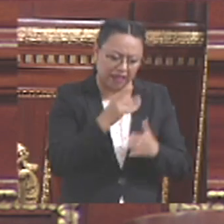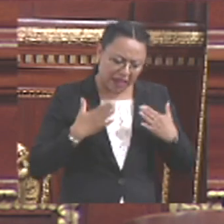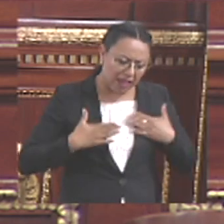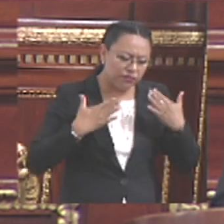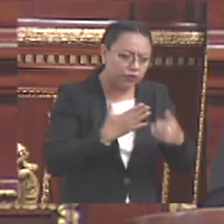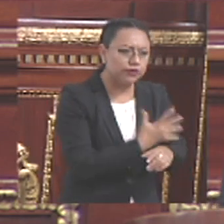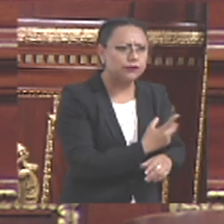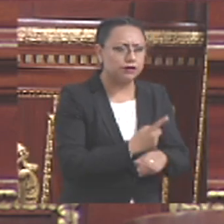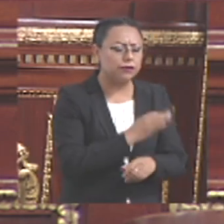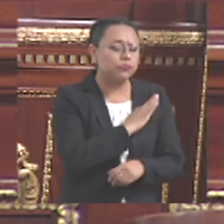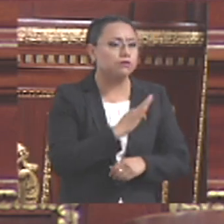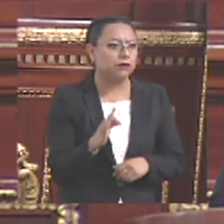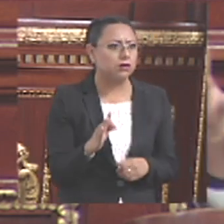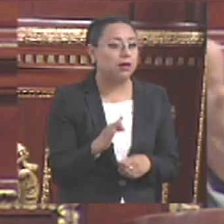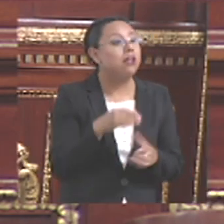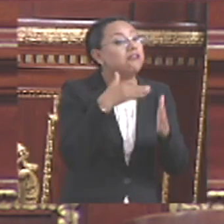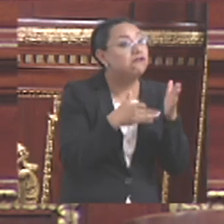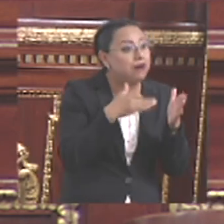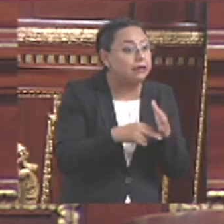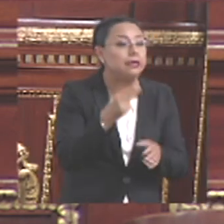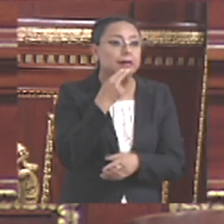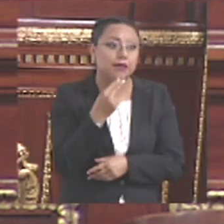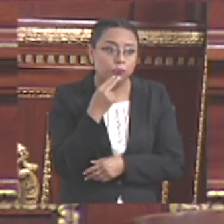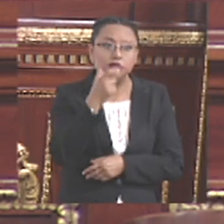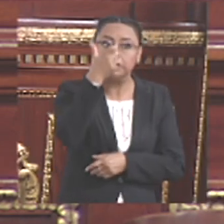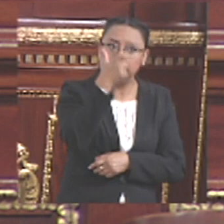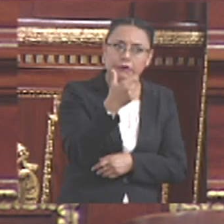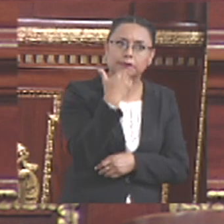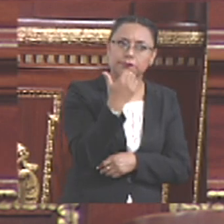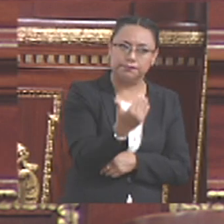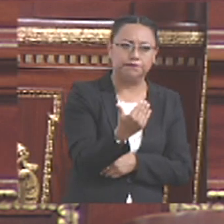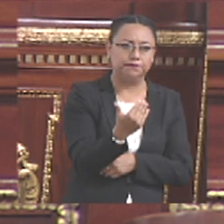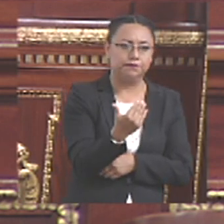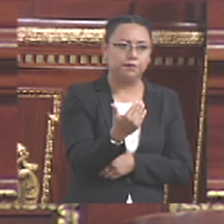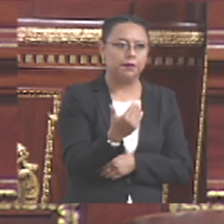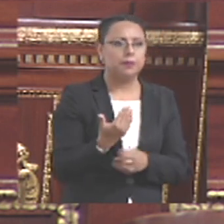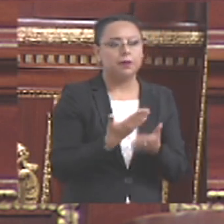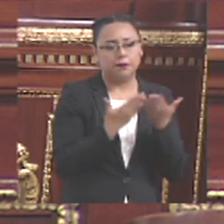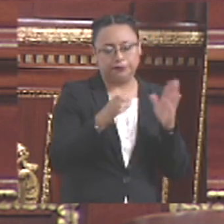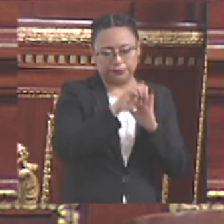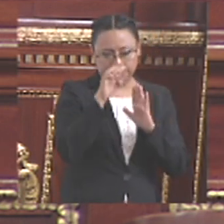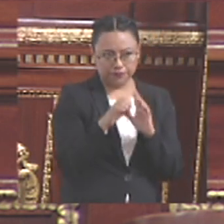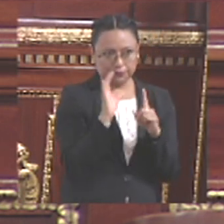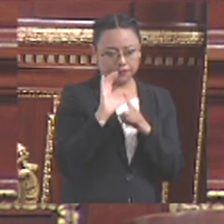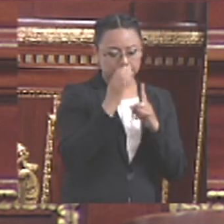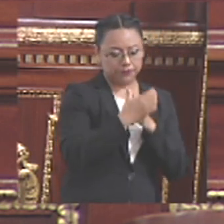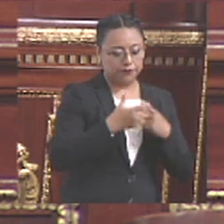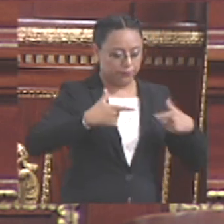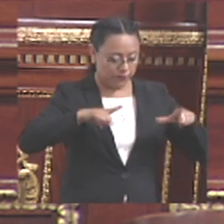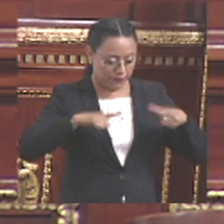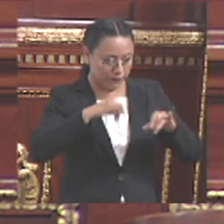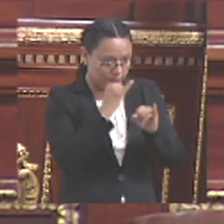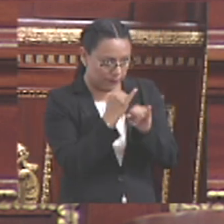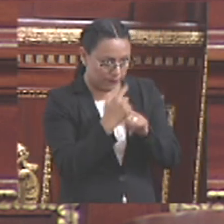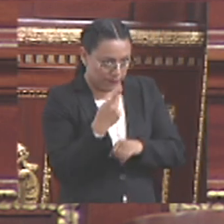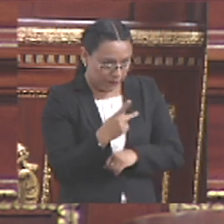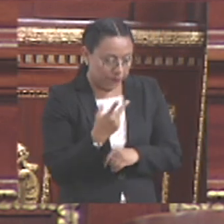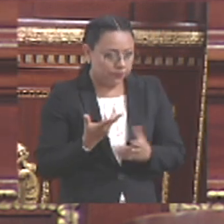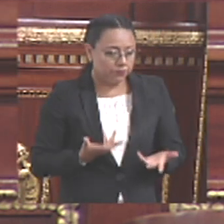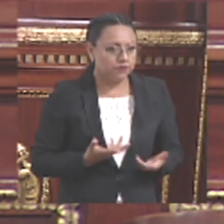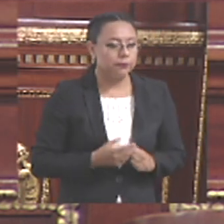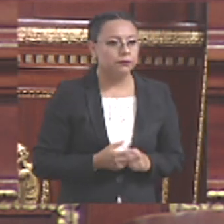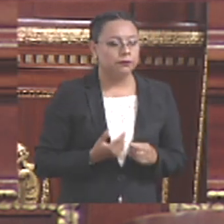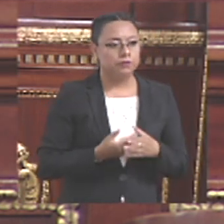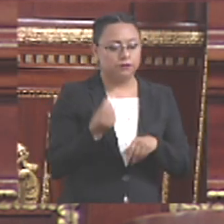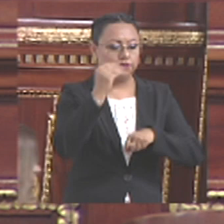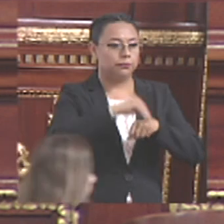recursos públicos. Si damos por buena la información de la Comisión en el sitio de Internet, actualizada el